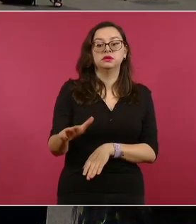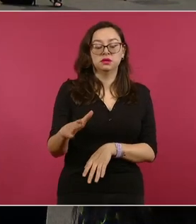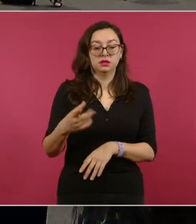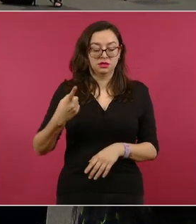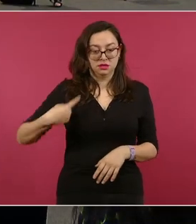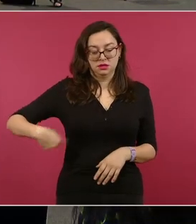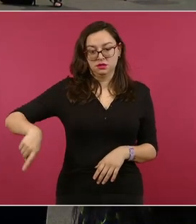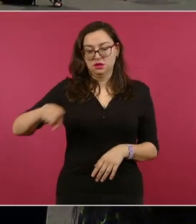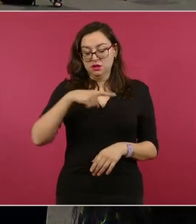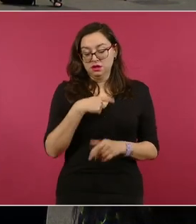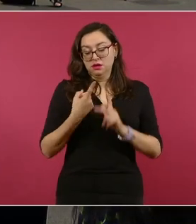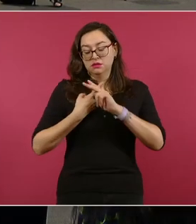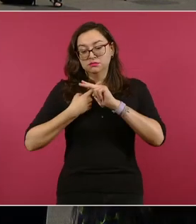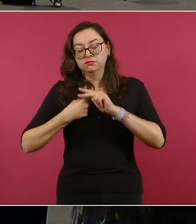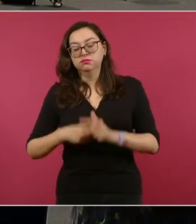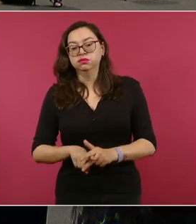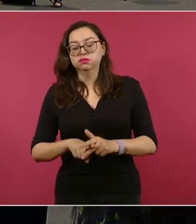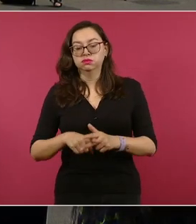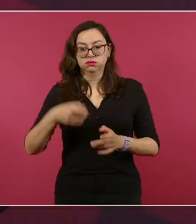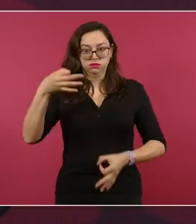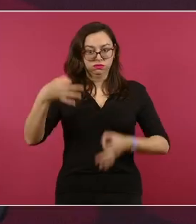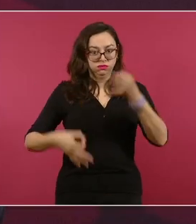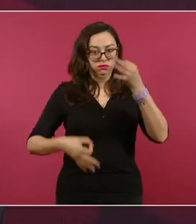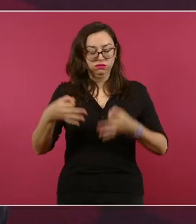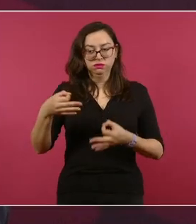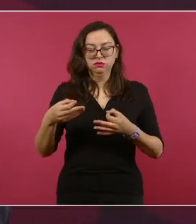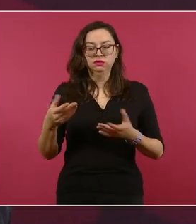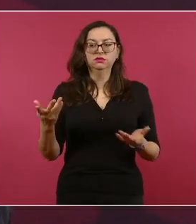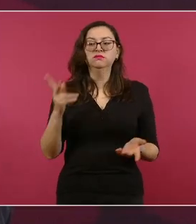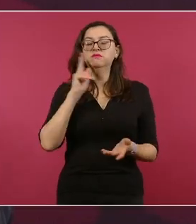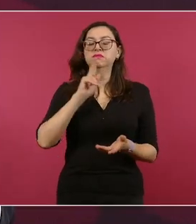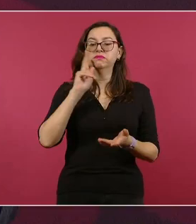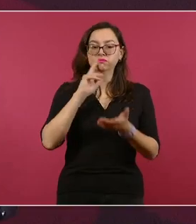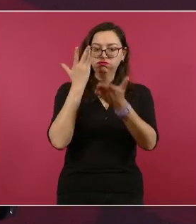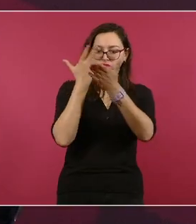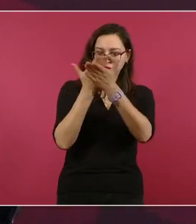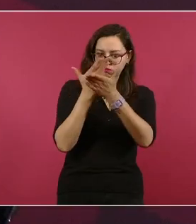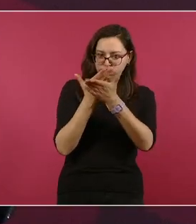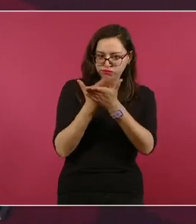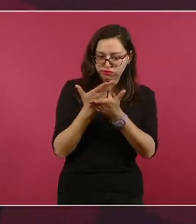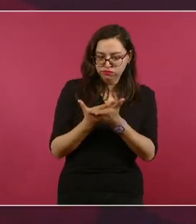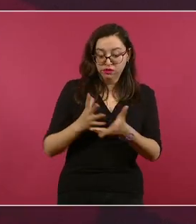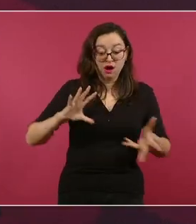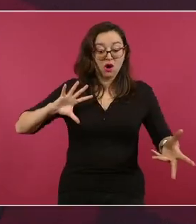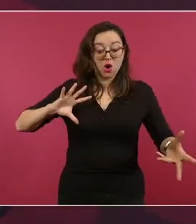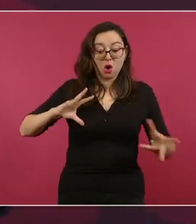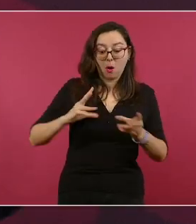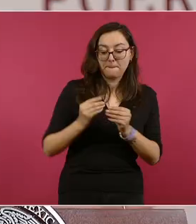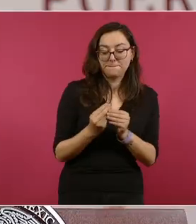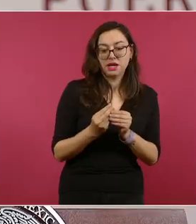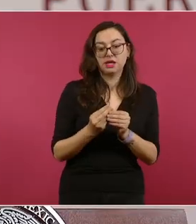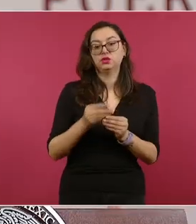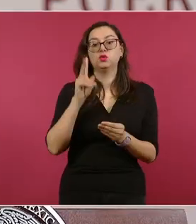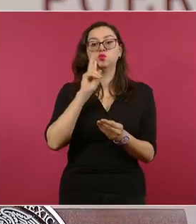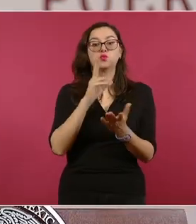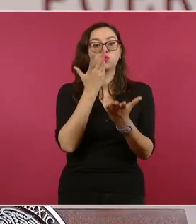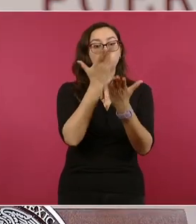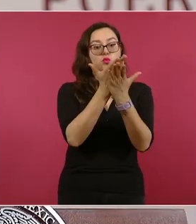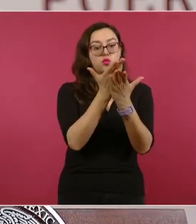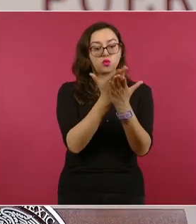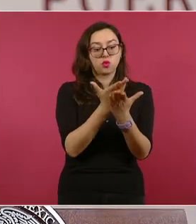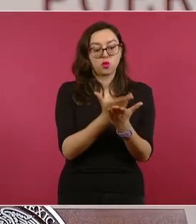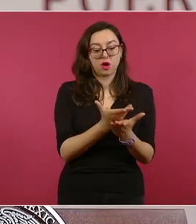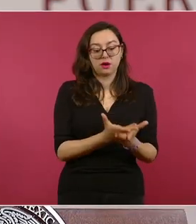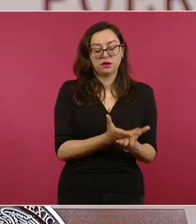argumentos iniciales. México tendrá la oportunidad después de presentar un memorial con información mucho más amplia en